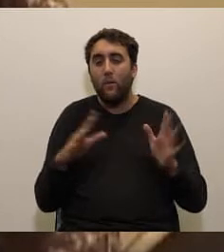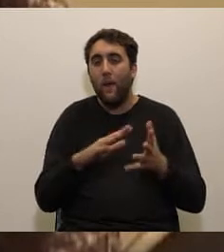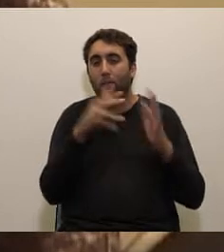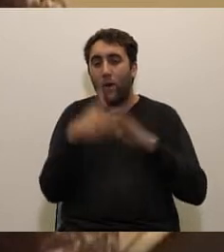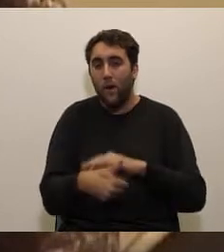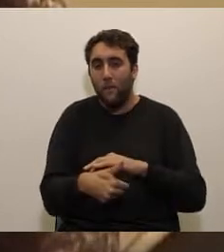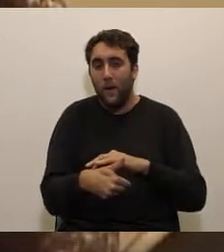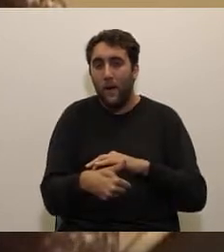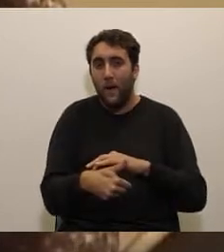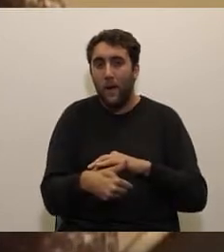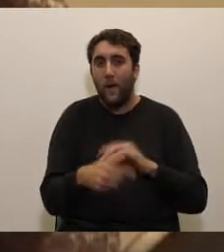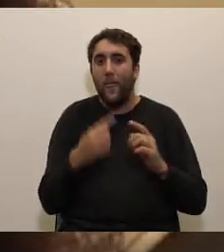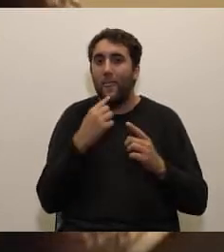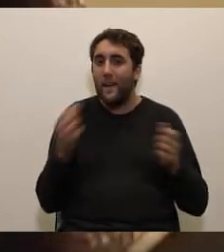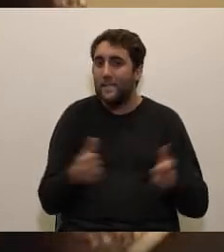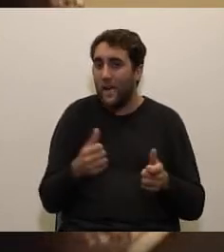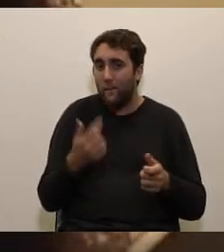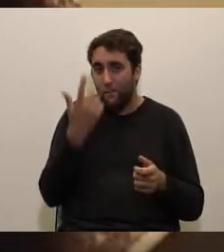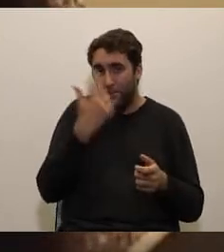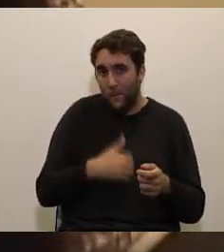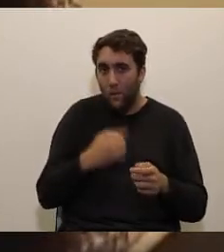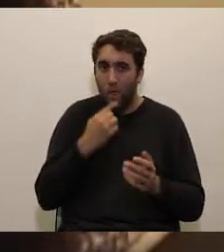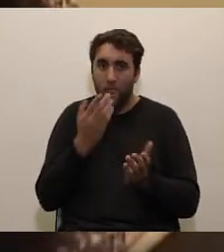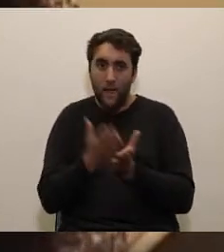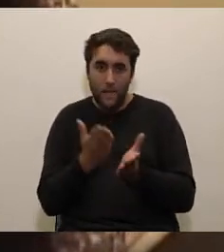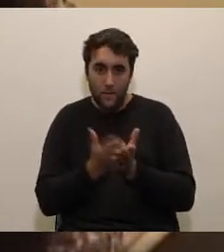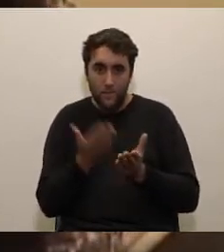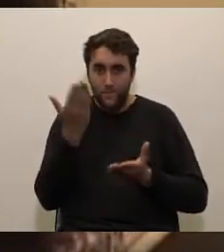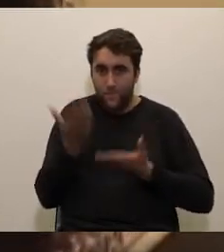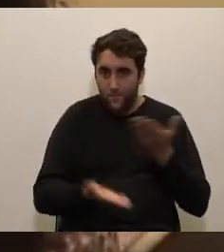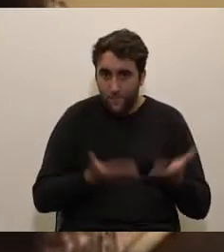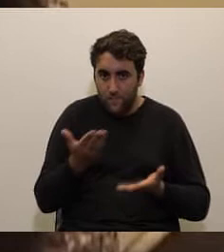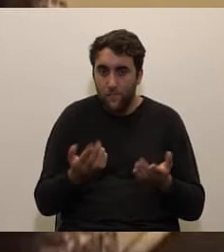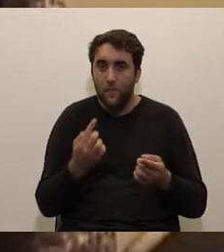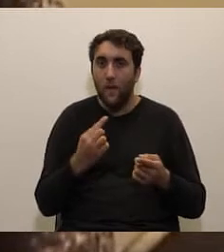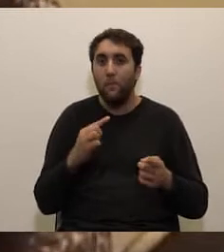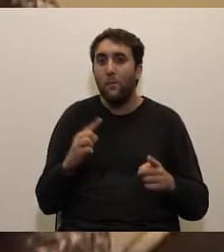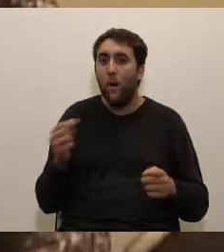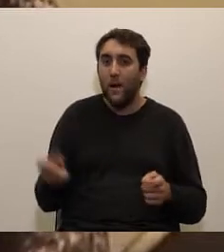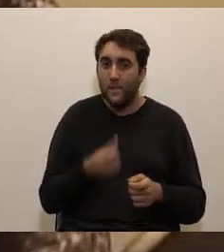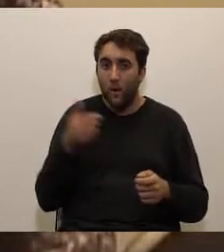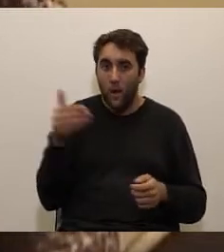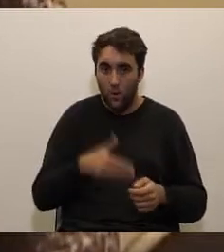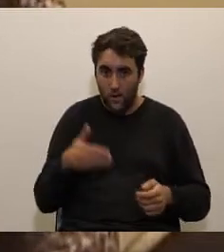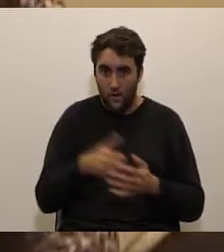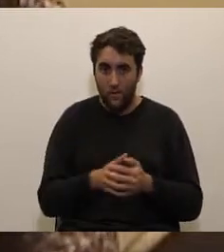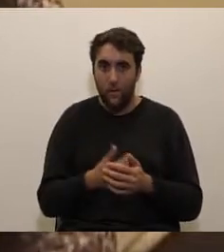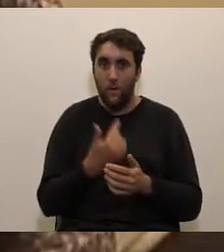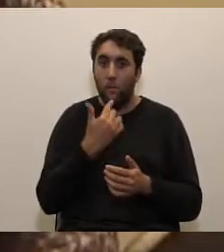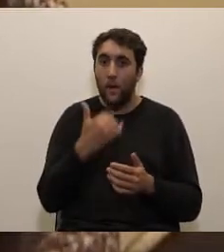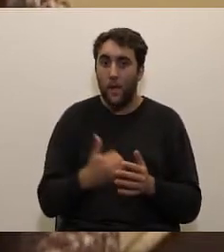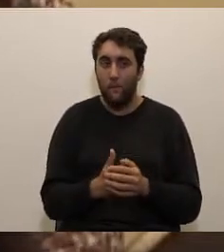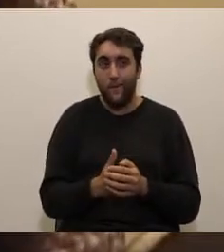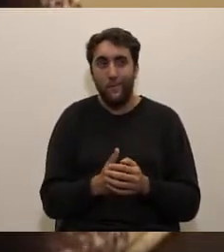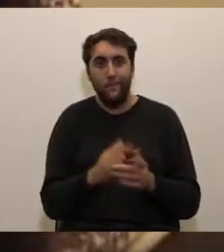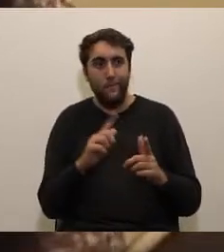forma de ejercicio de los derechos de autor, de autoría, que en lugar